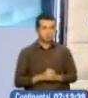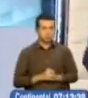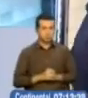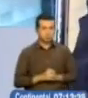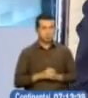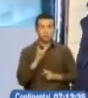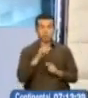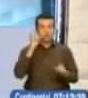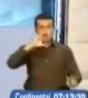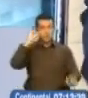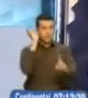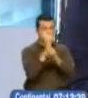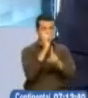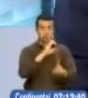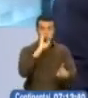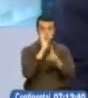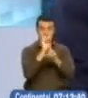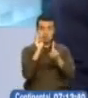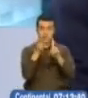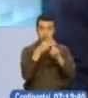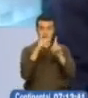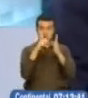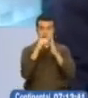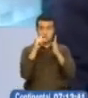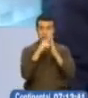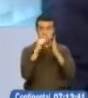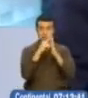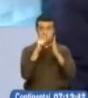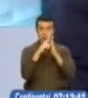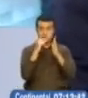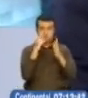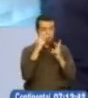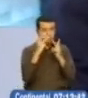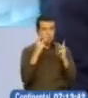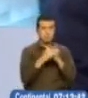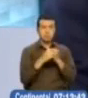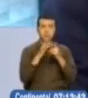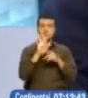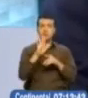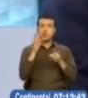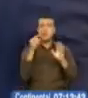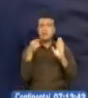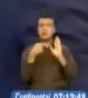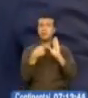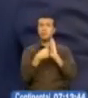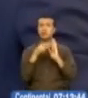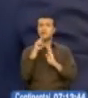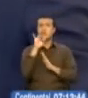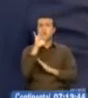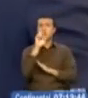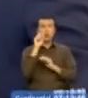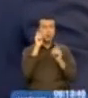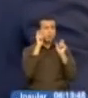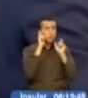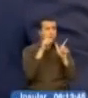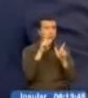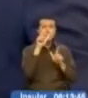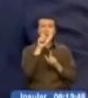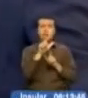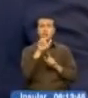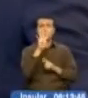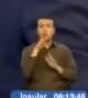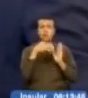que salen a criticar, cuando tú te metes a la página del SRI y comienzas a ver sus declaraciones de impuestos a la renta, Dios mío, hay gente que ha pagado a lo